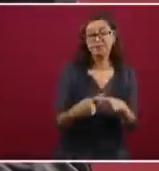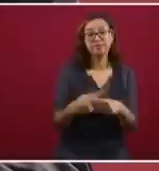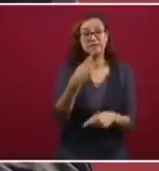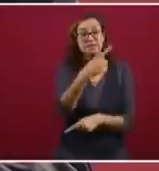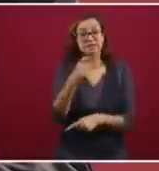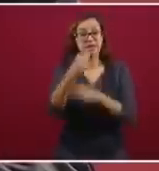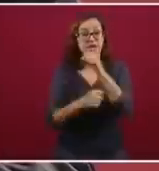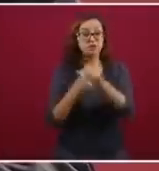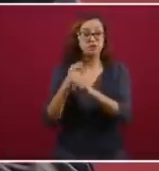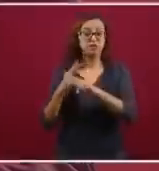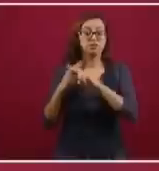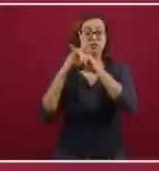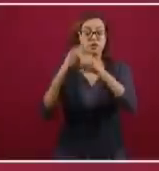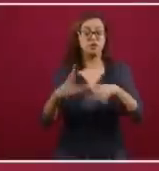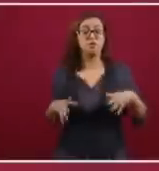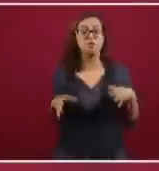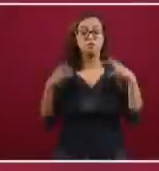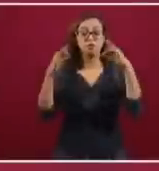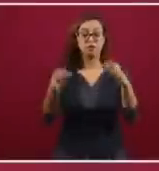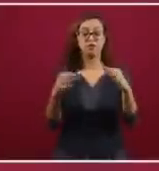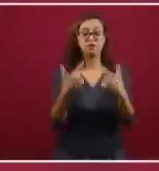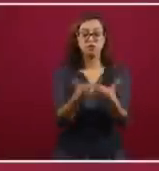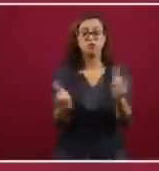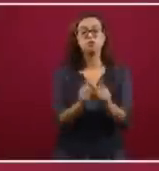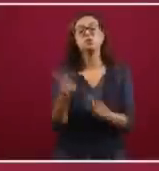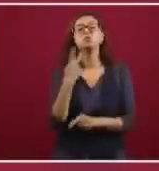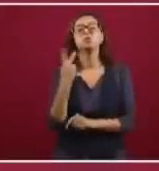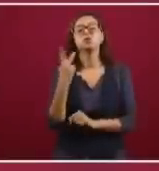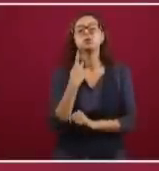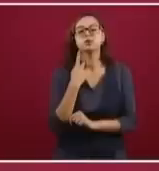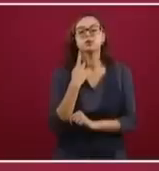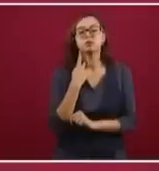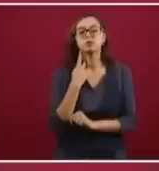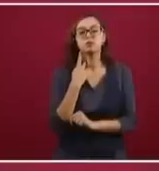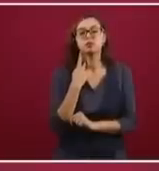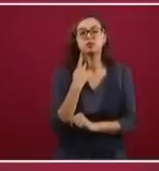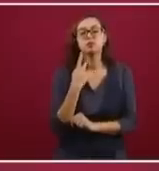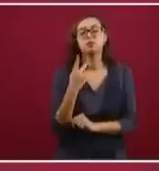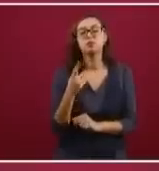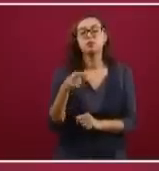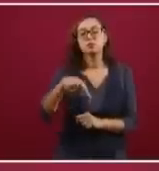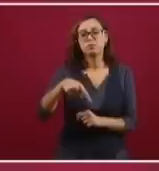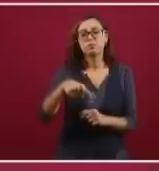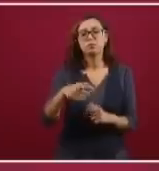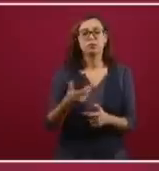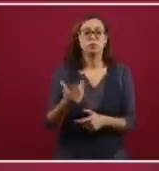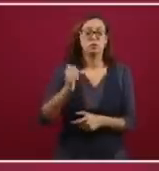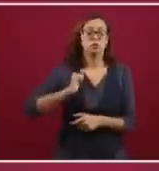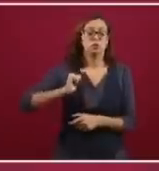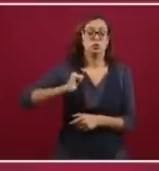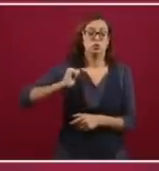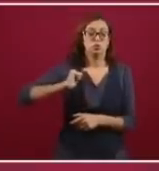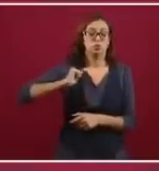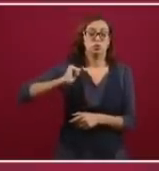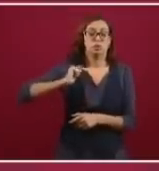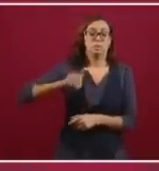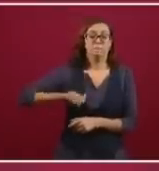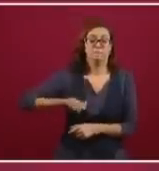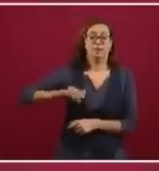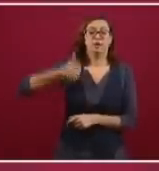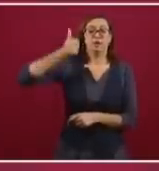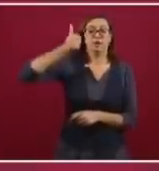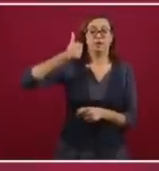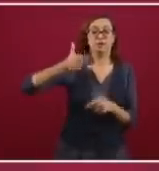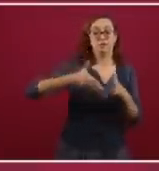Comunista Mexicano, es el partido más antiguo de la nueva etapa, porque